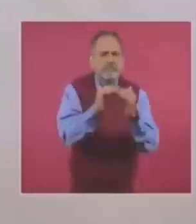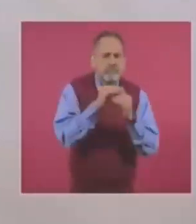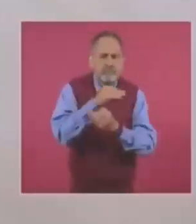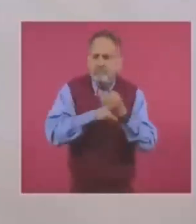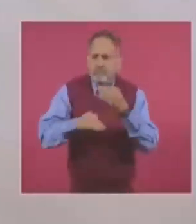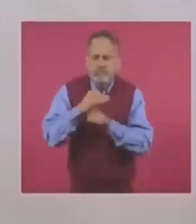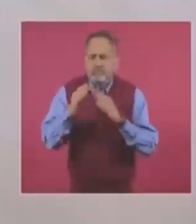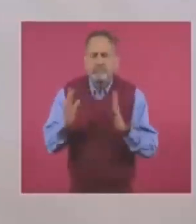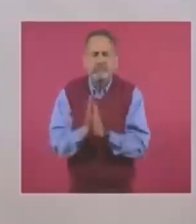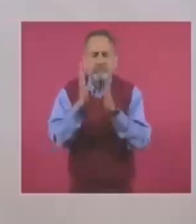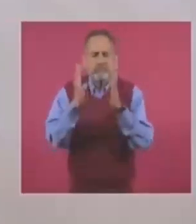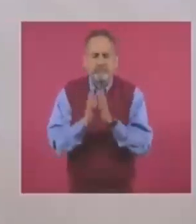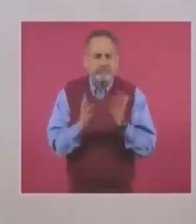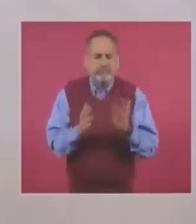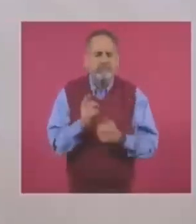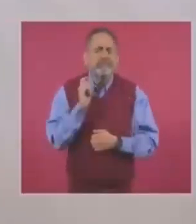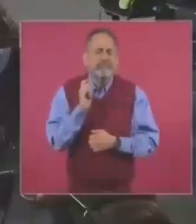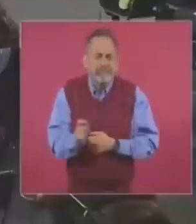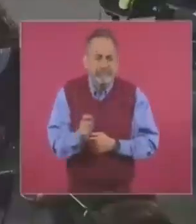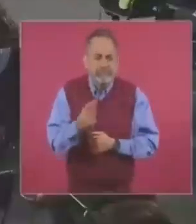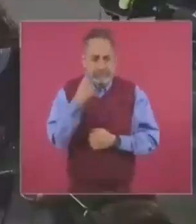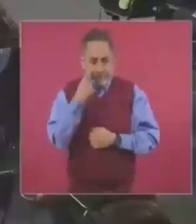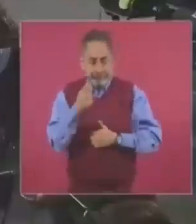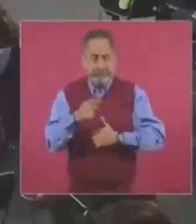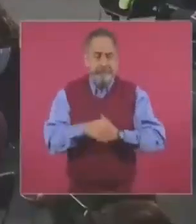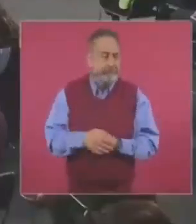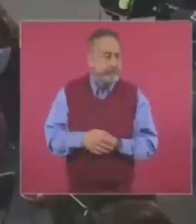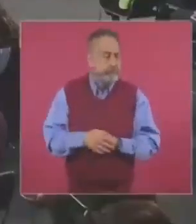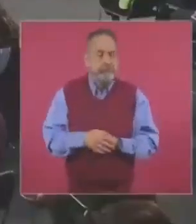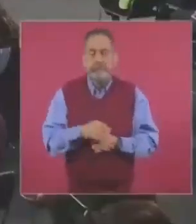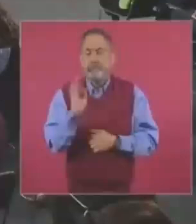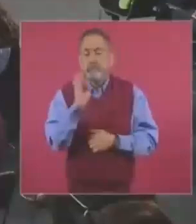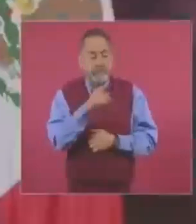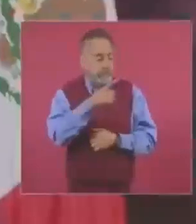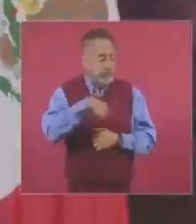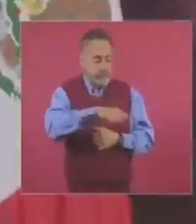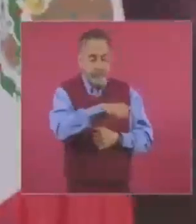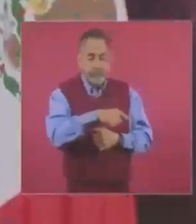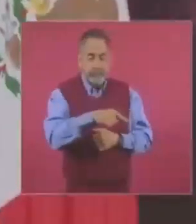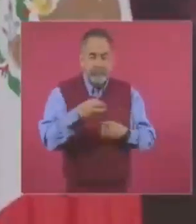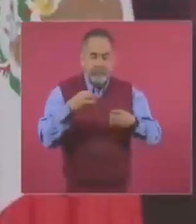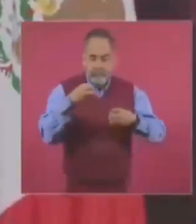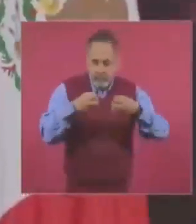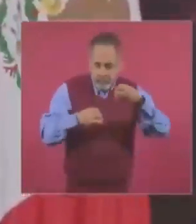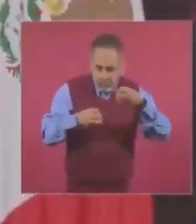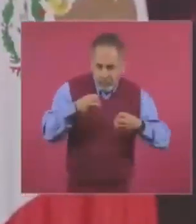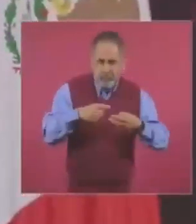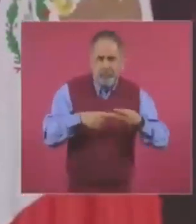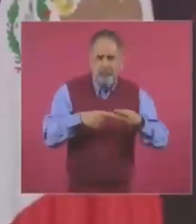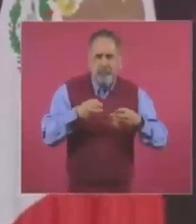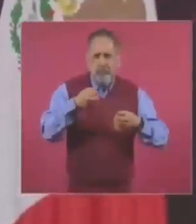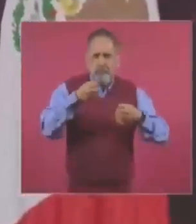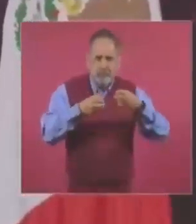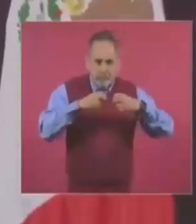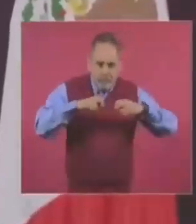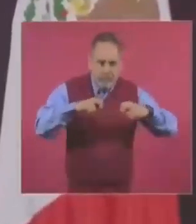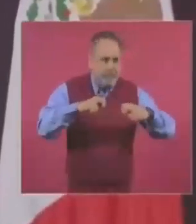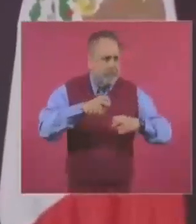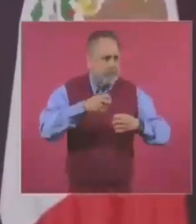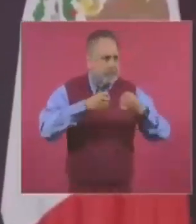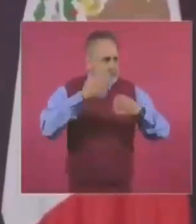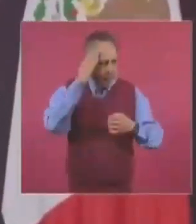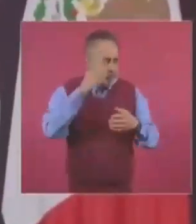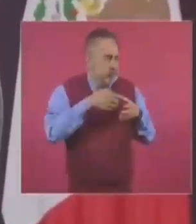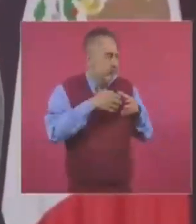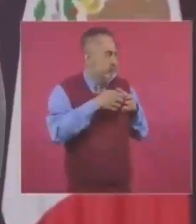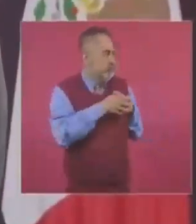Estado de Estados Unidos. Evidentemente, en toda esta crisis bilateral, pues no